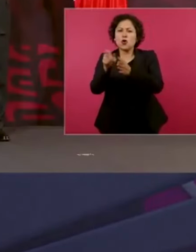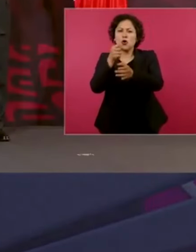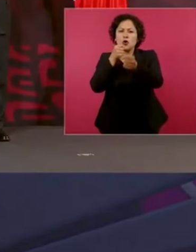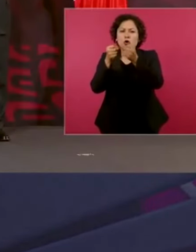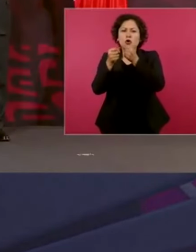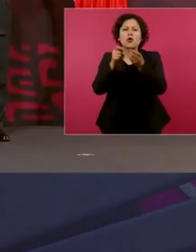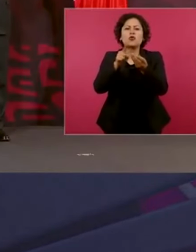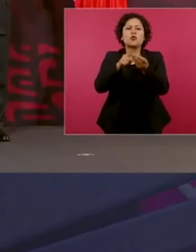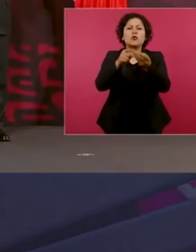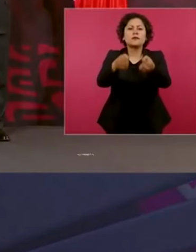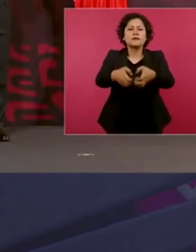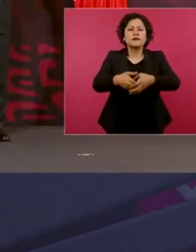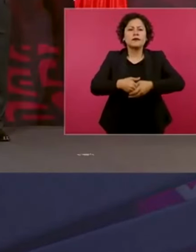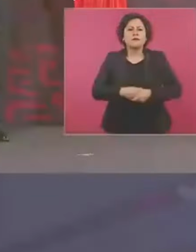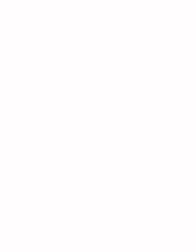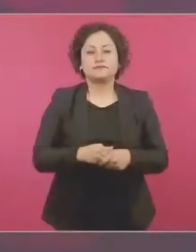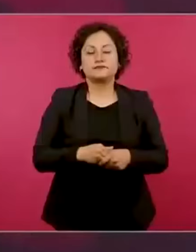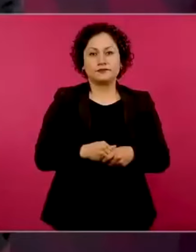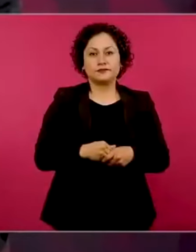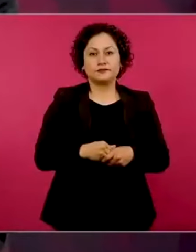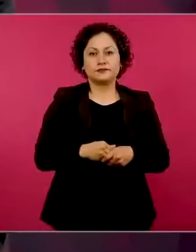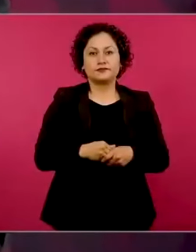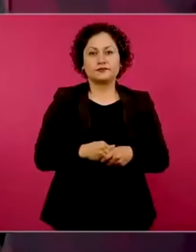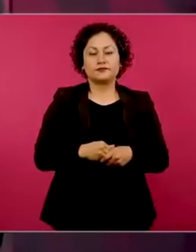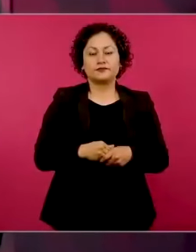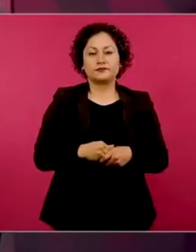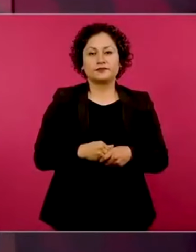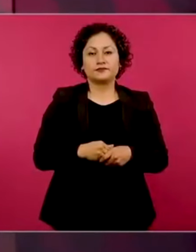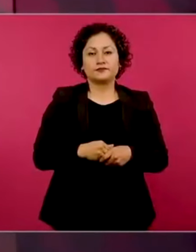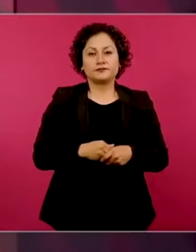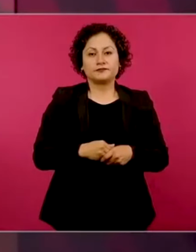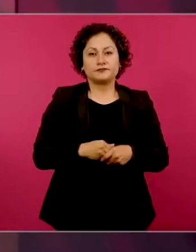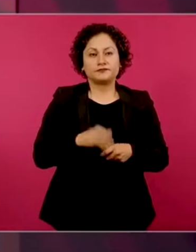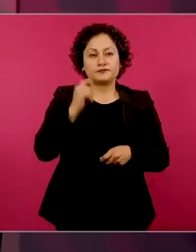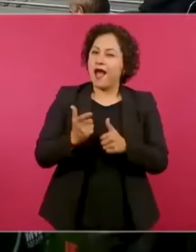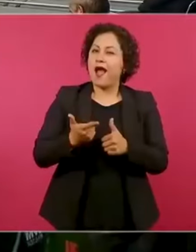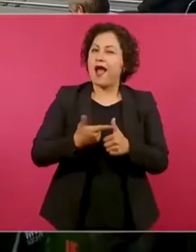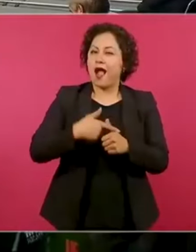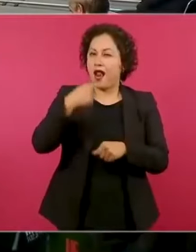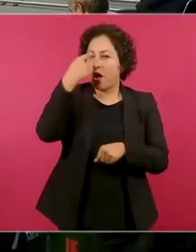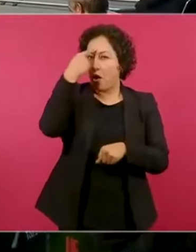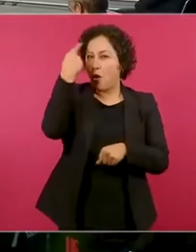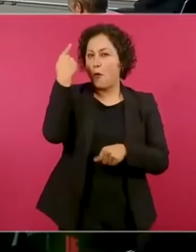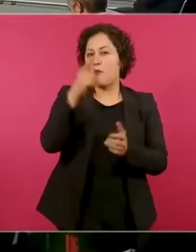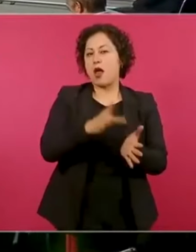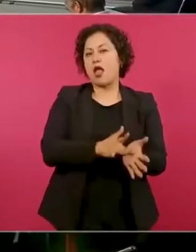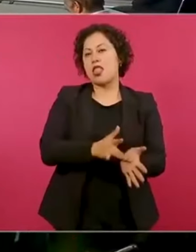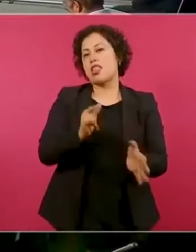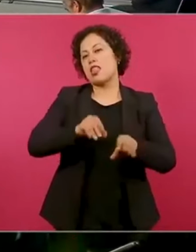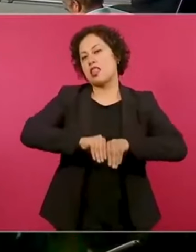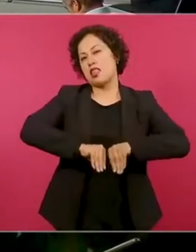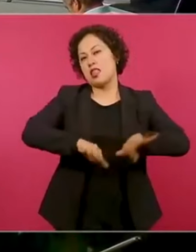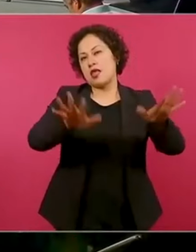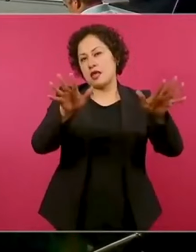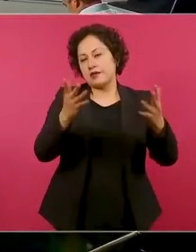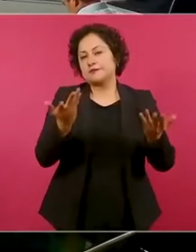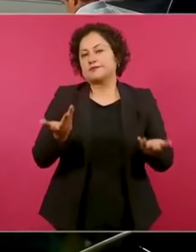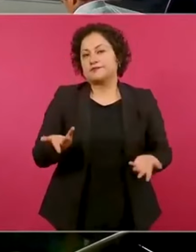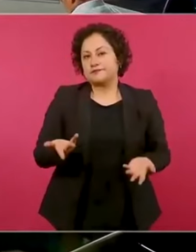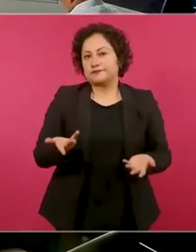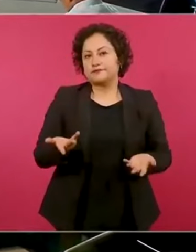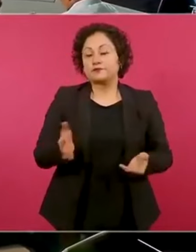montaje. Es muy probable que sea propaganda, porque el que va a hacer un